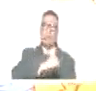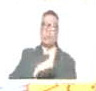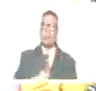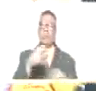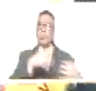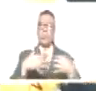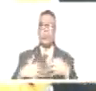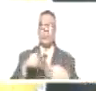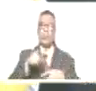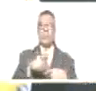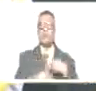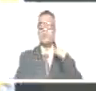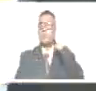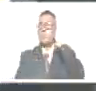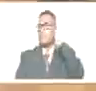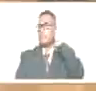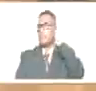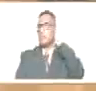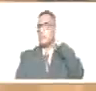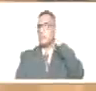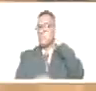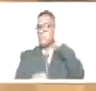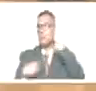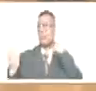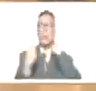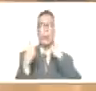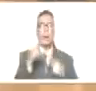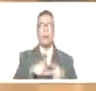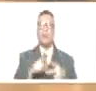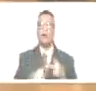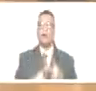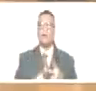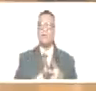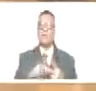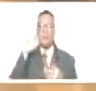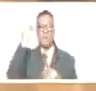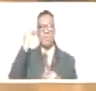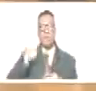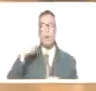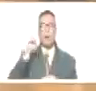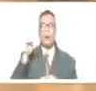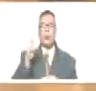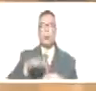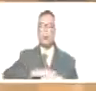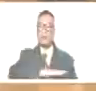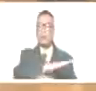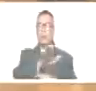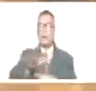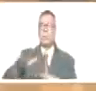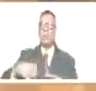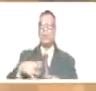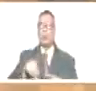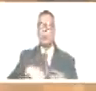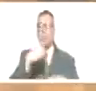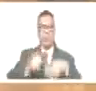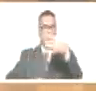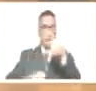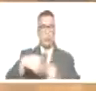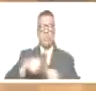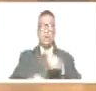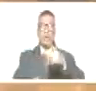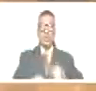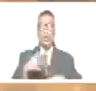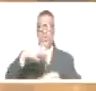batallas. Para que venga alguien a considerar que Venezuela es una finca que se puede ordeñar y lo que yo agarre de ahí es